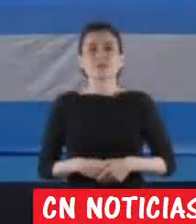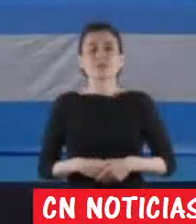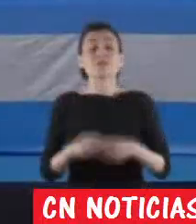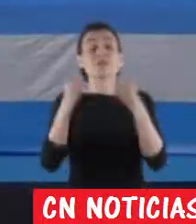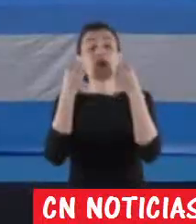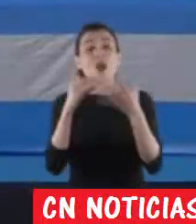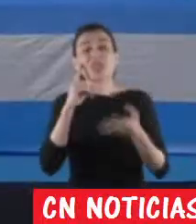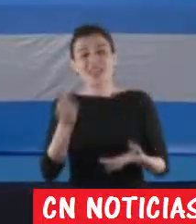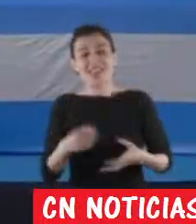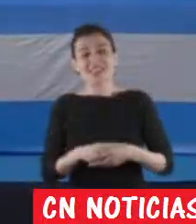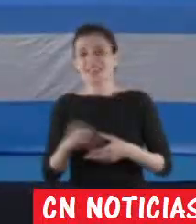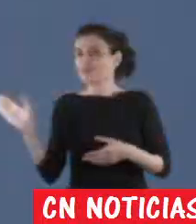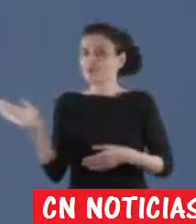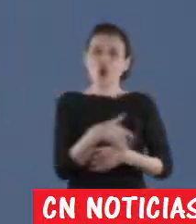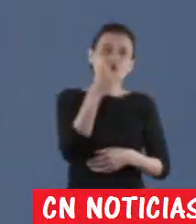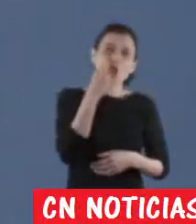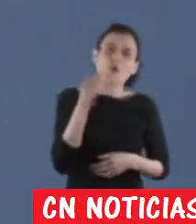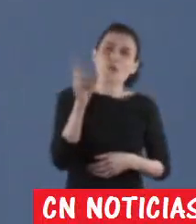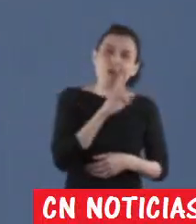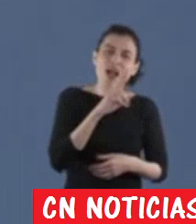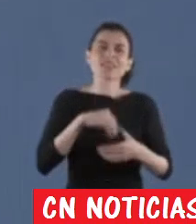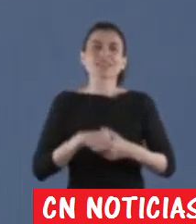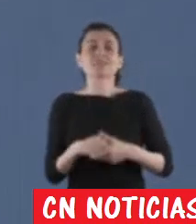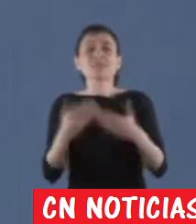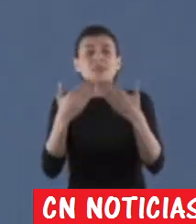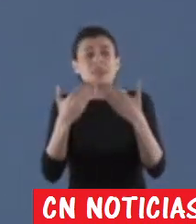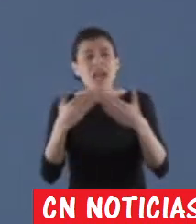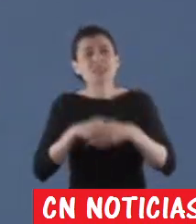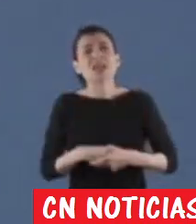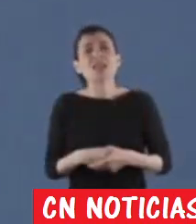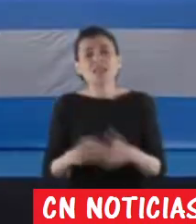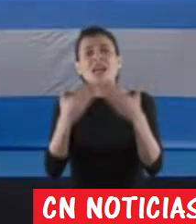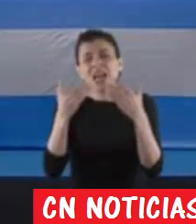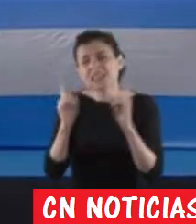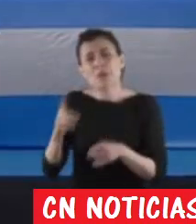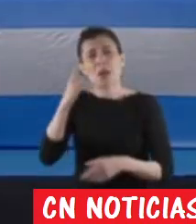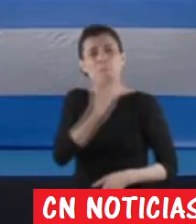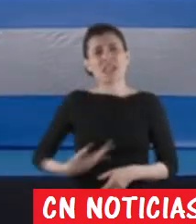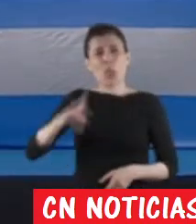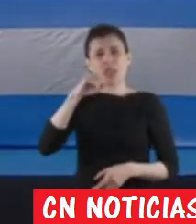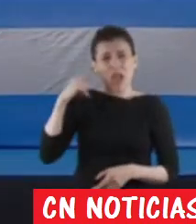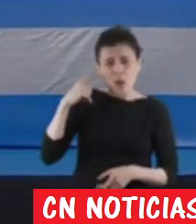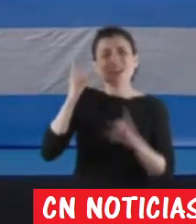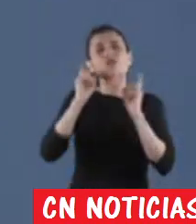Muy buenos días a todas y a todos. Gracias, gracias Alberto, gracias Axel,